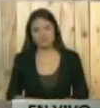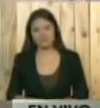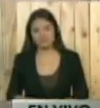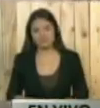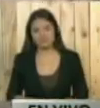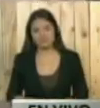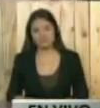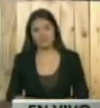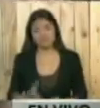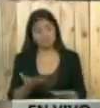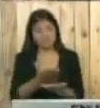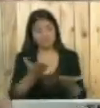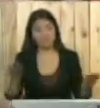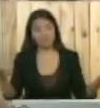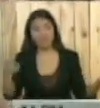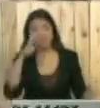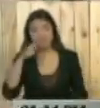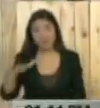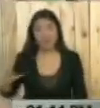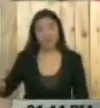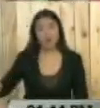Como este pueblo